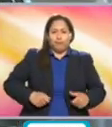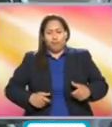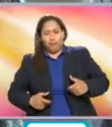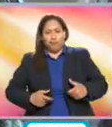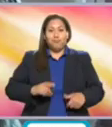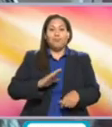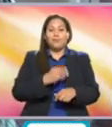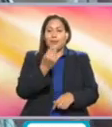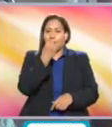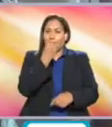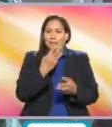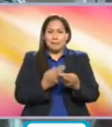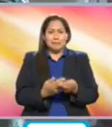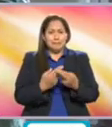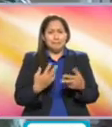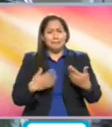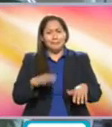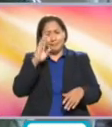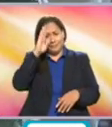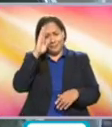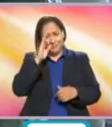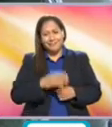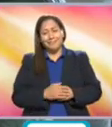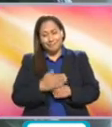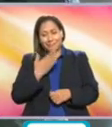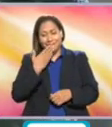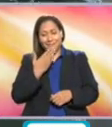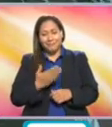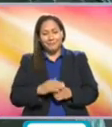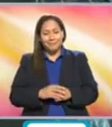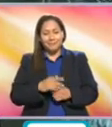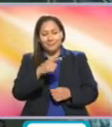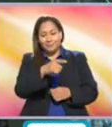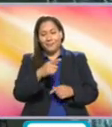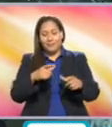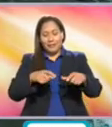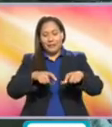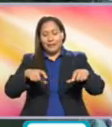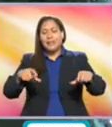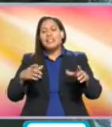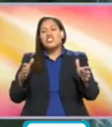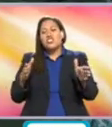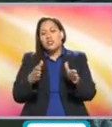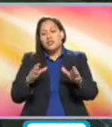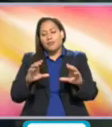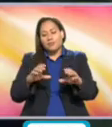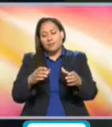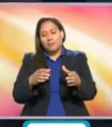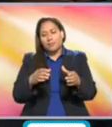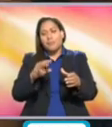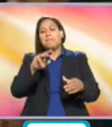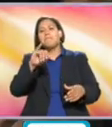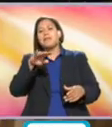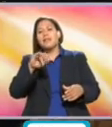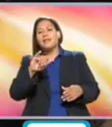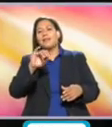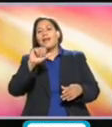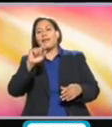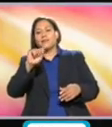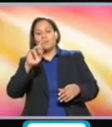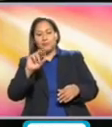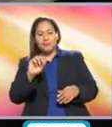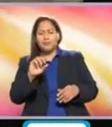se alimentan rete bien. Y bueno, pues estas son las pequeñas, estas han de ser las de mini